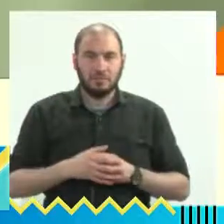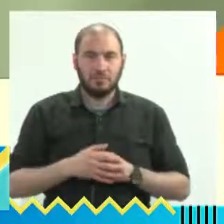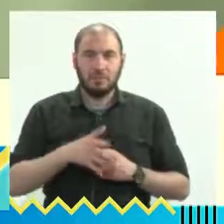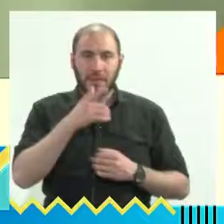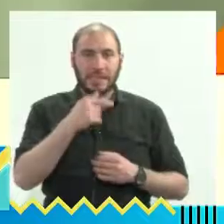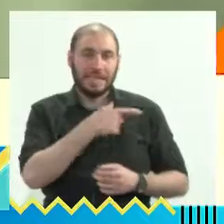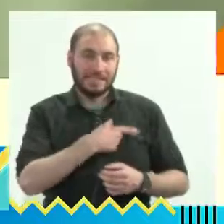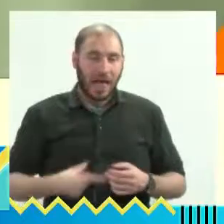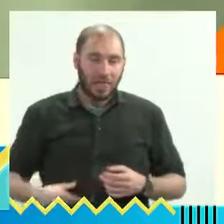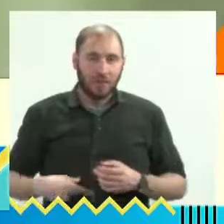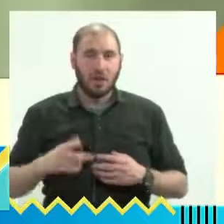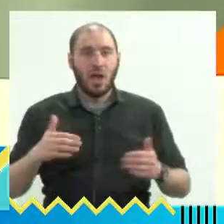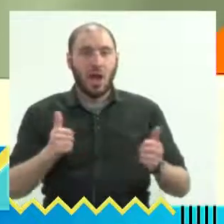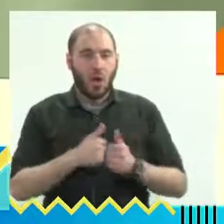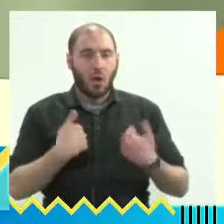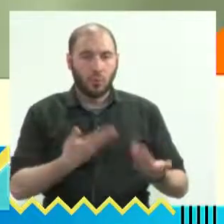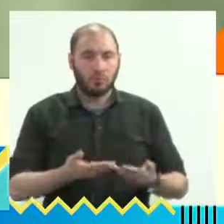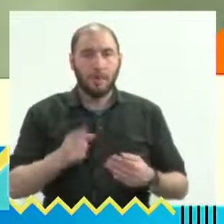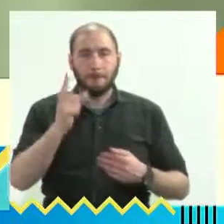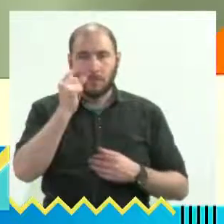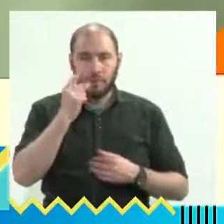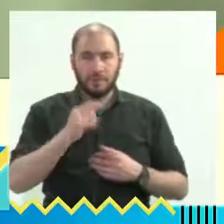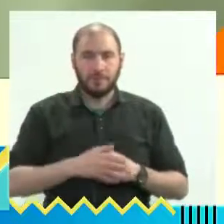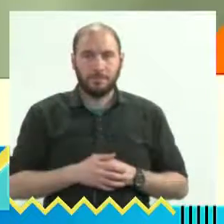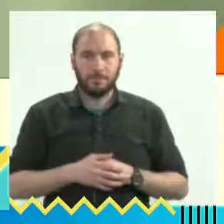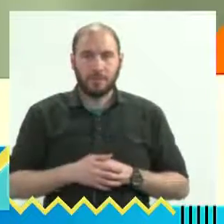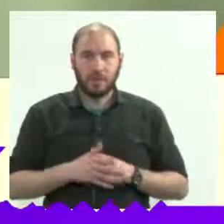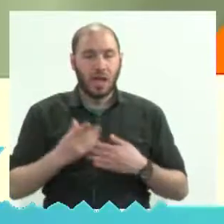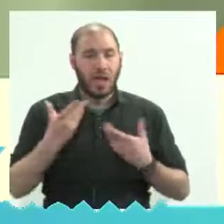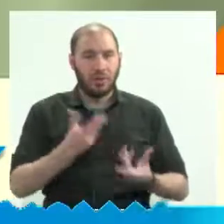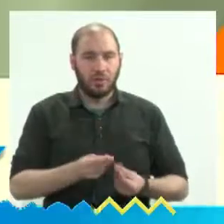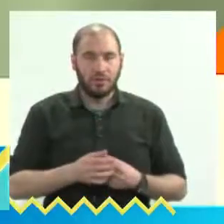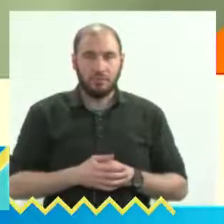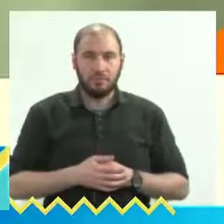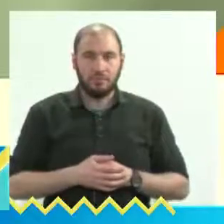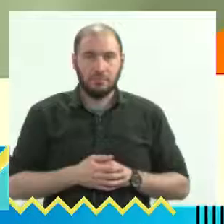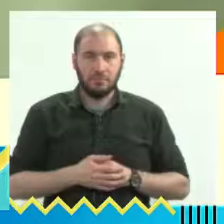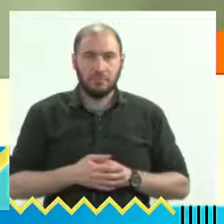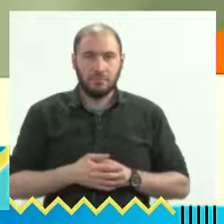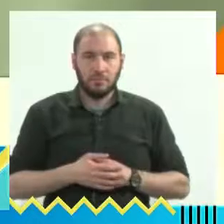que el Estado tiene que estar acompañando con políticas que ayuden a